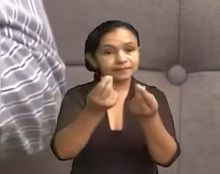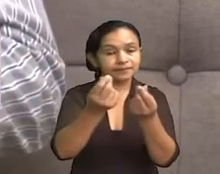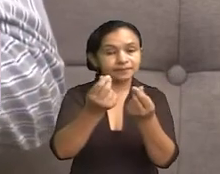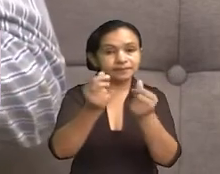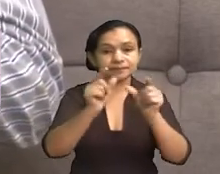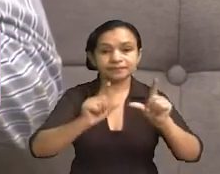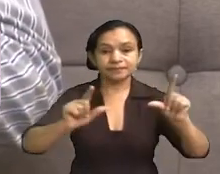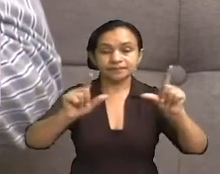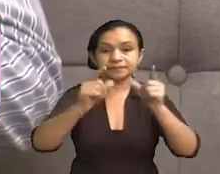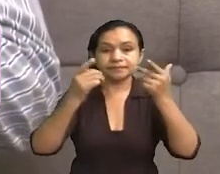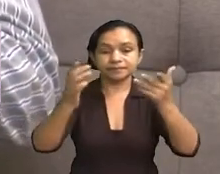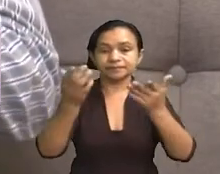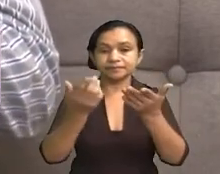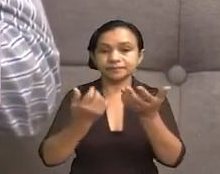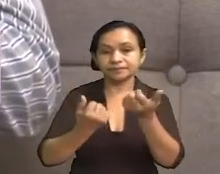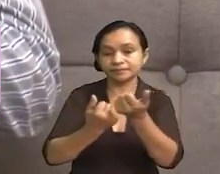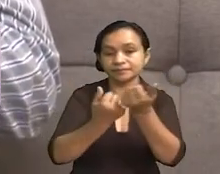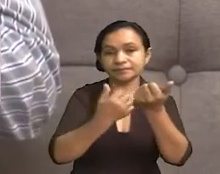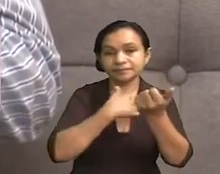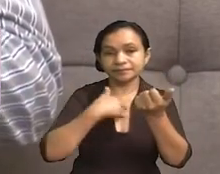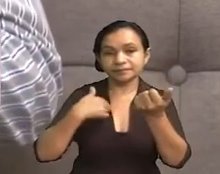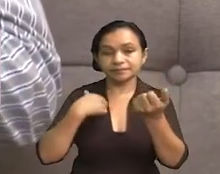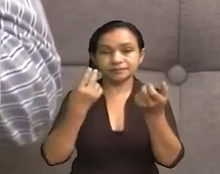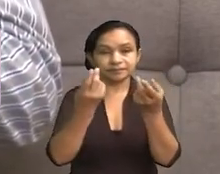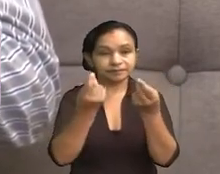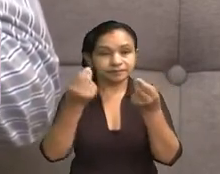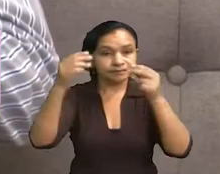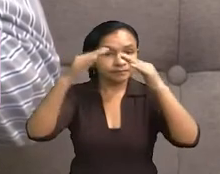sistemas de generación,